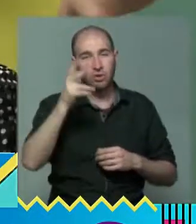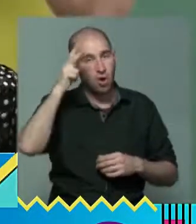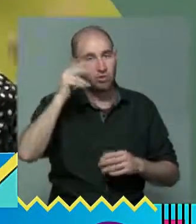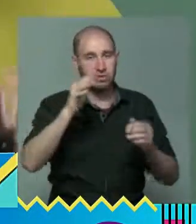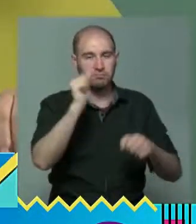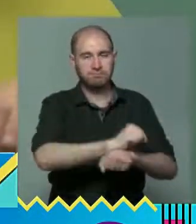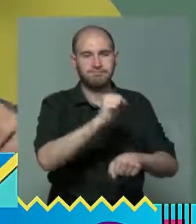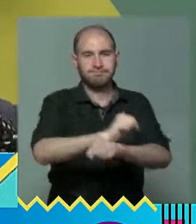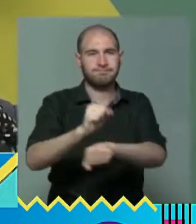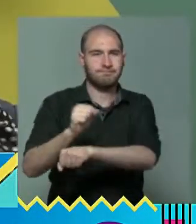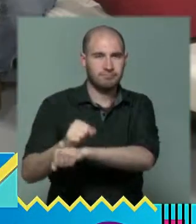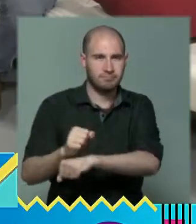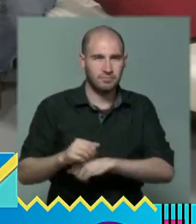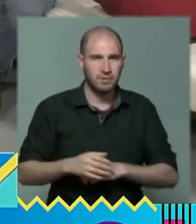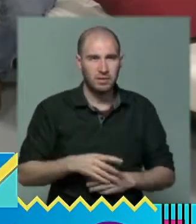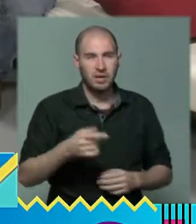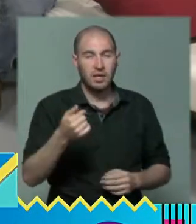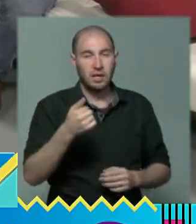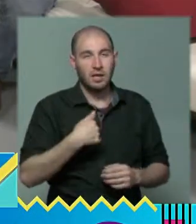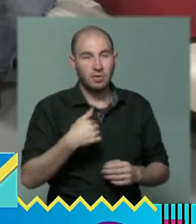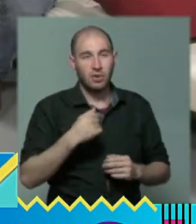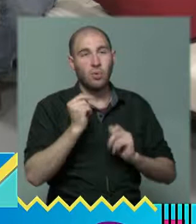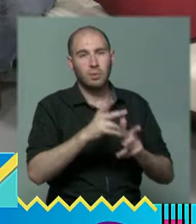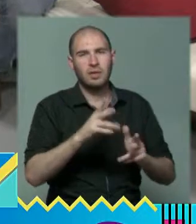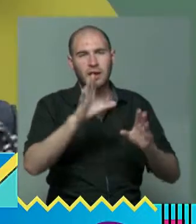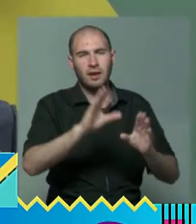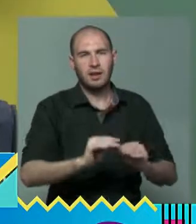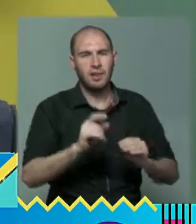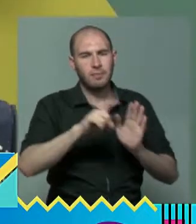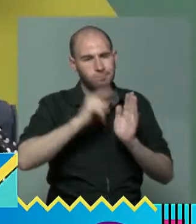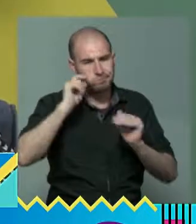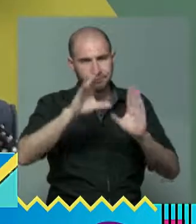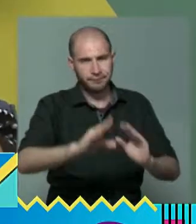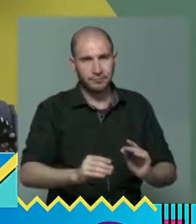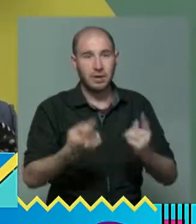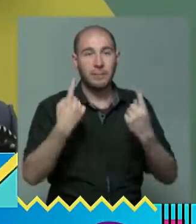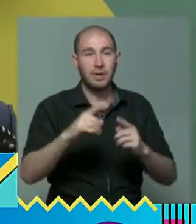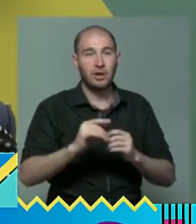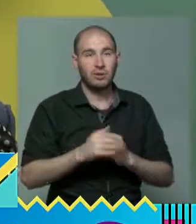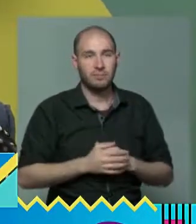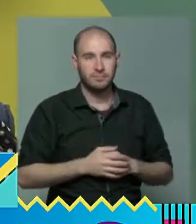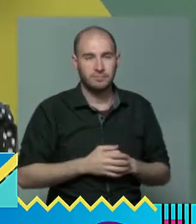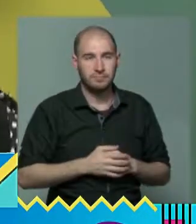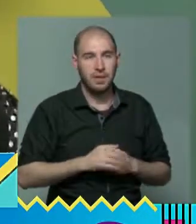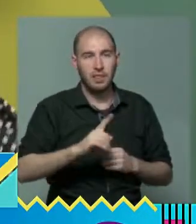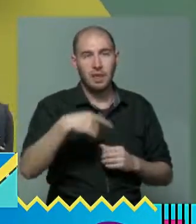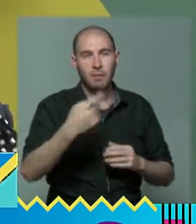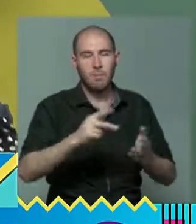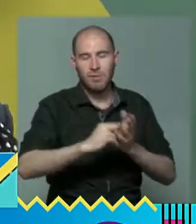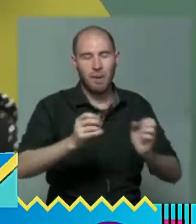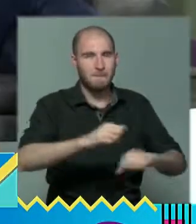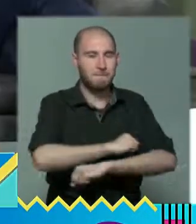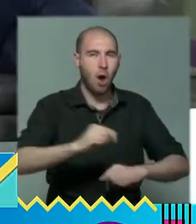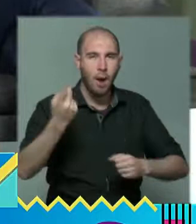encierro, no voy a tener, y voy a decir, reduje la tasa del delito. Pero al que le va a explotar en las